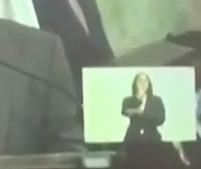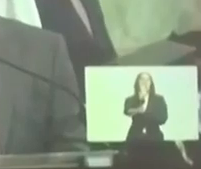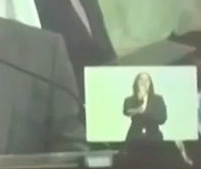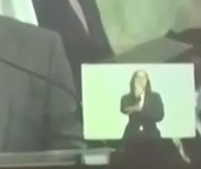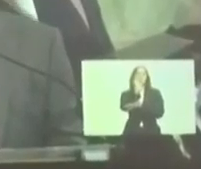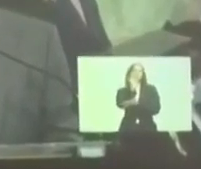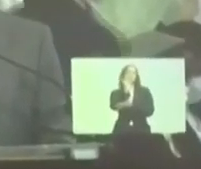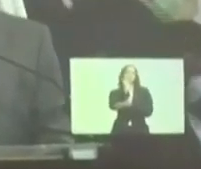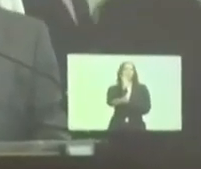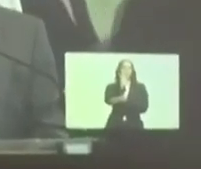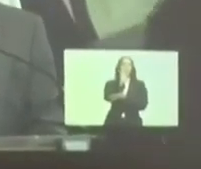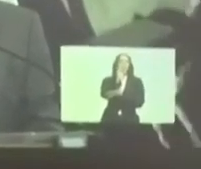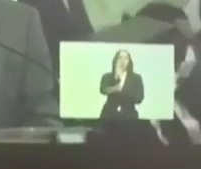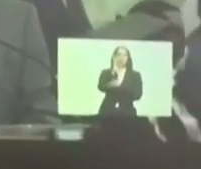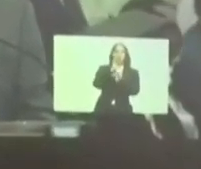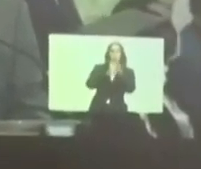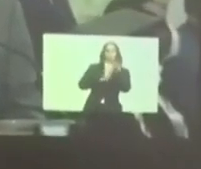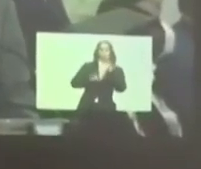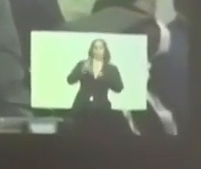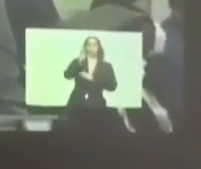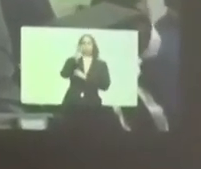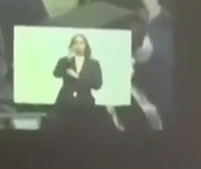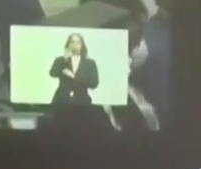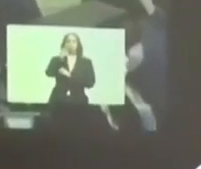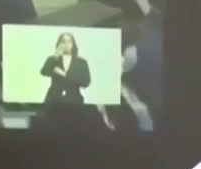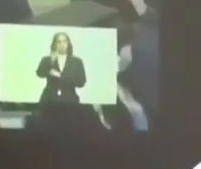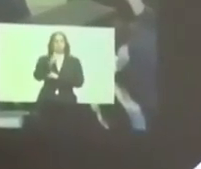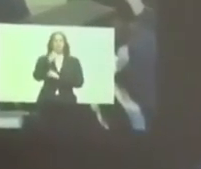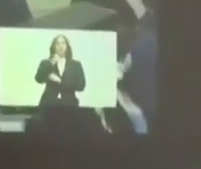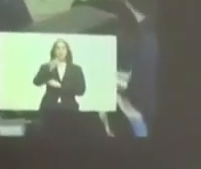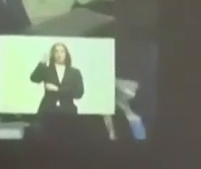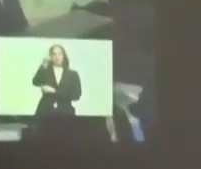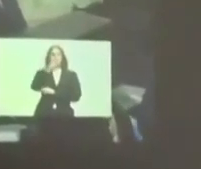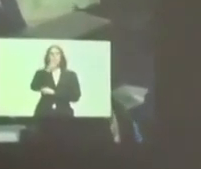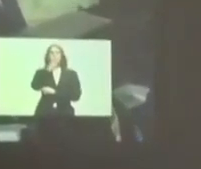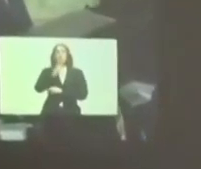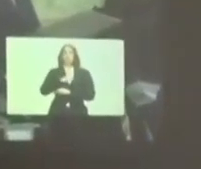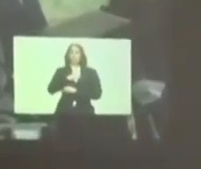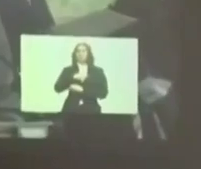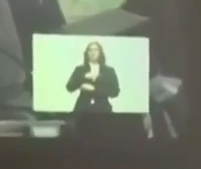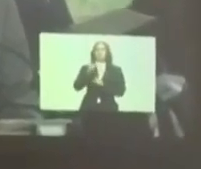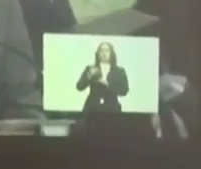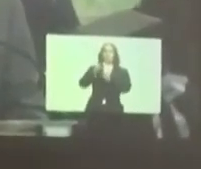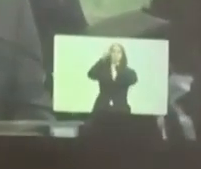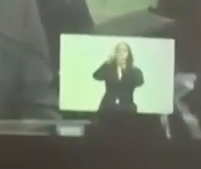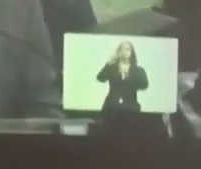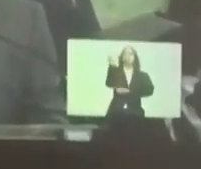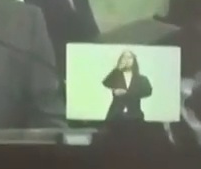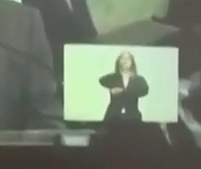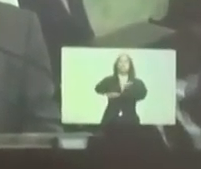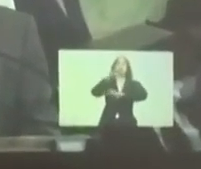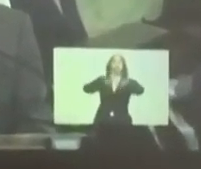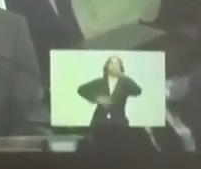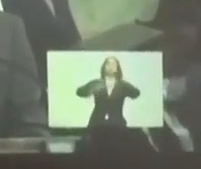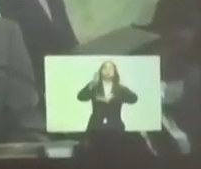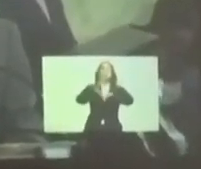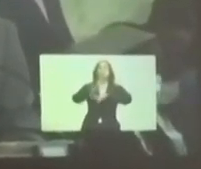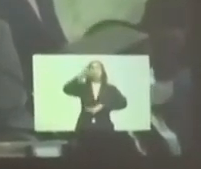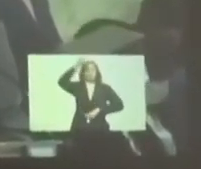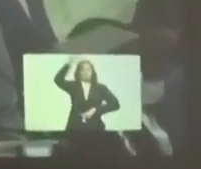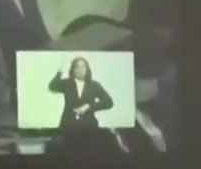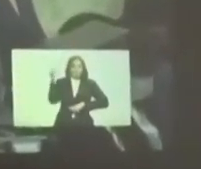a los pacientes más vulnerables que se encuentren. ¿Cuántas personas tenemos infectadas en la provincia? Bueno, ahora